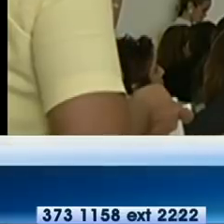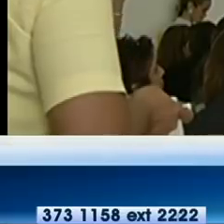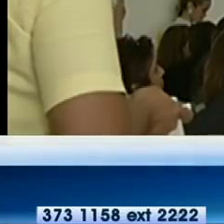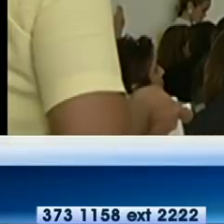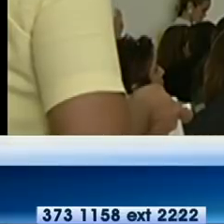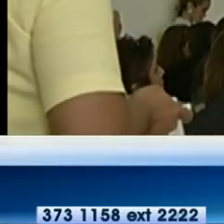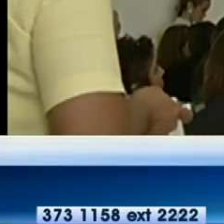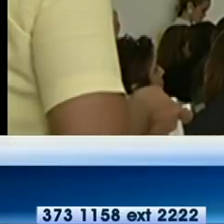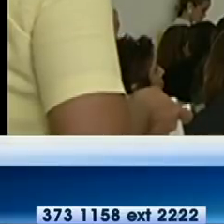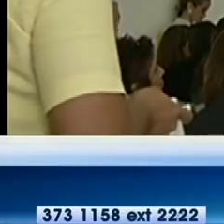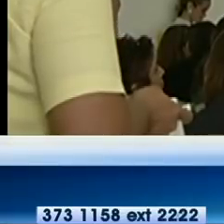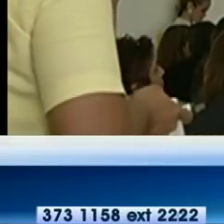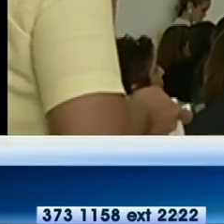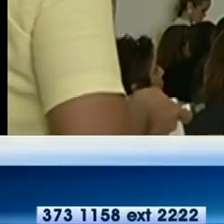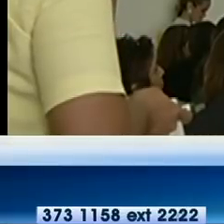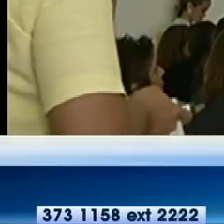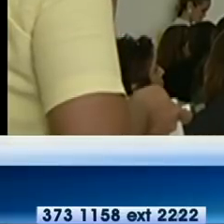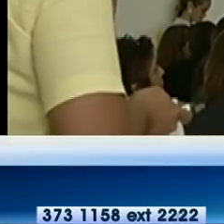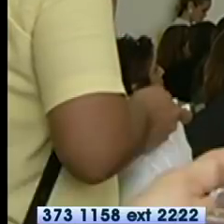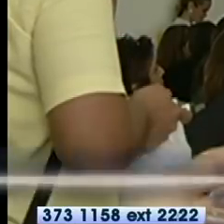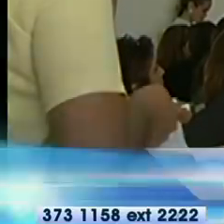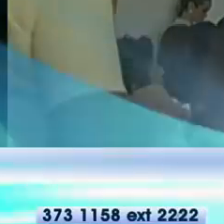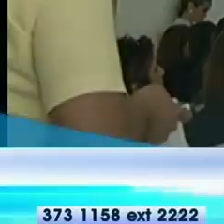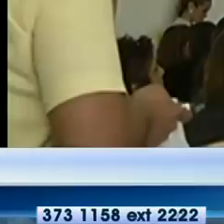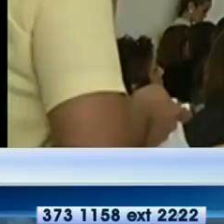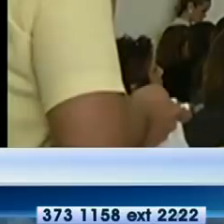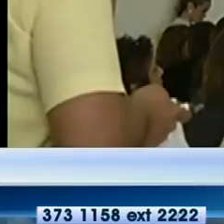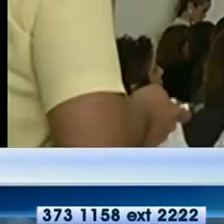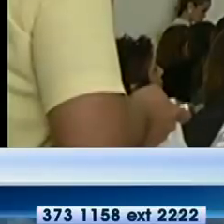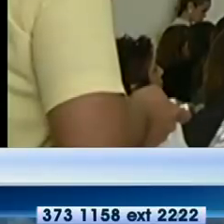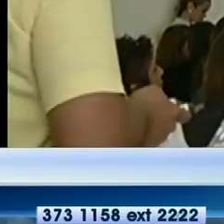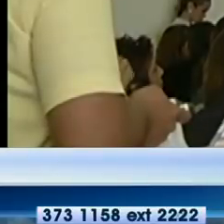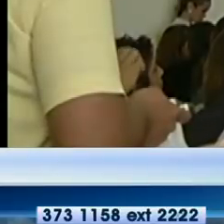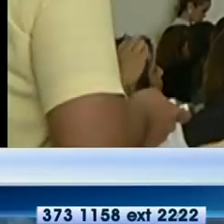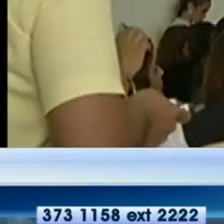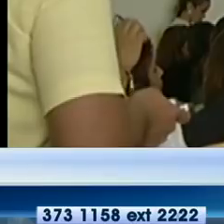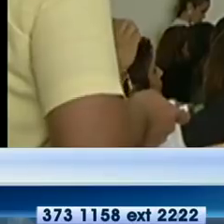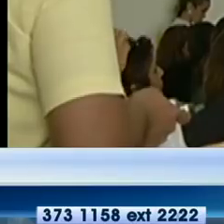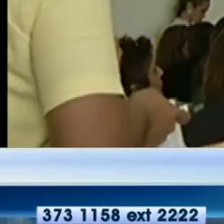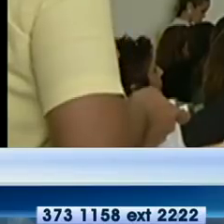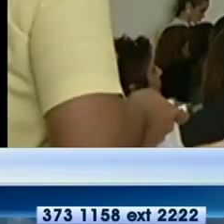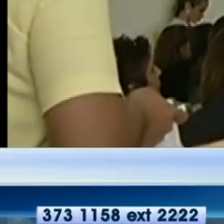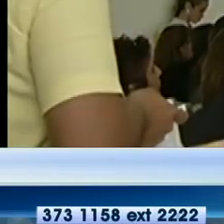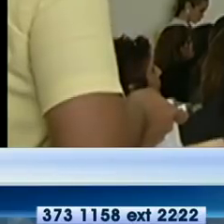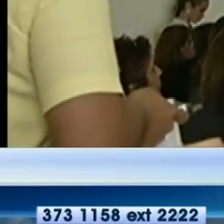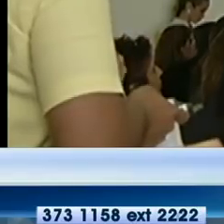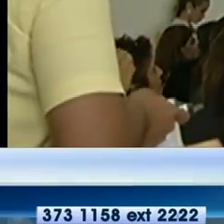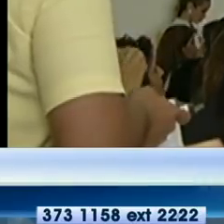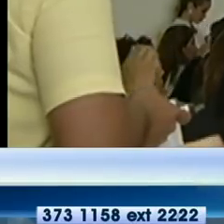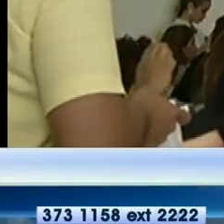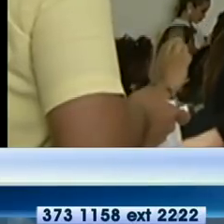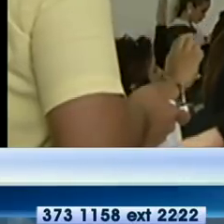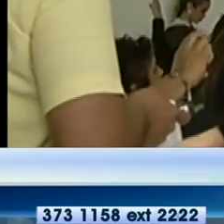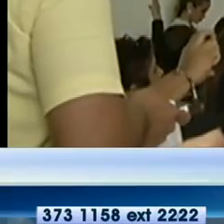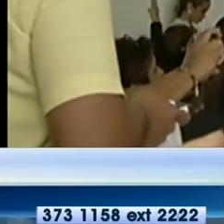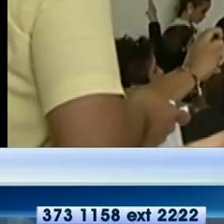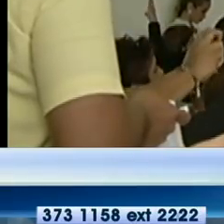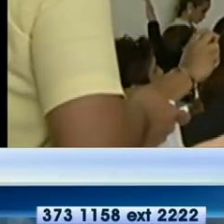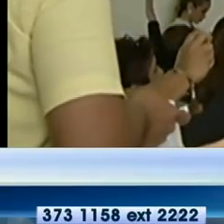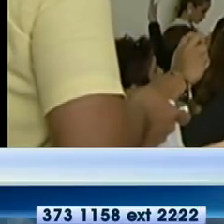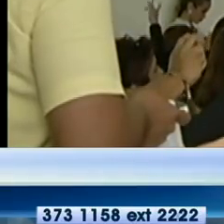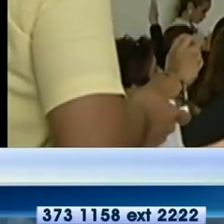años como educación y termina también con el nuevo modelo educativo que se ha implementado guayaquil durán y samborondón